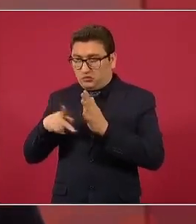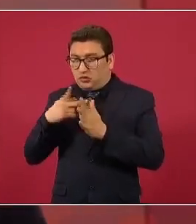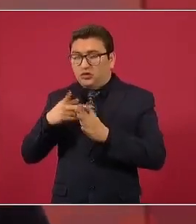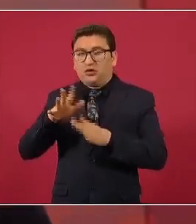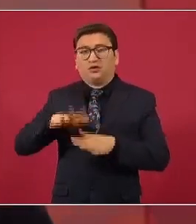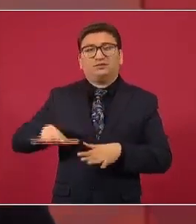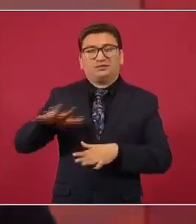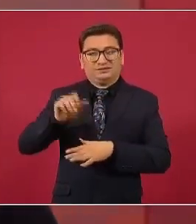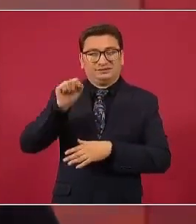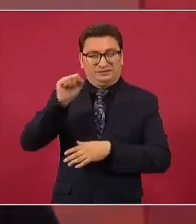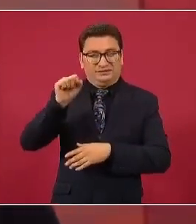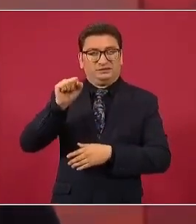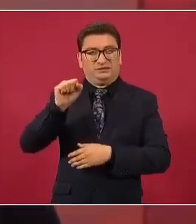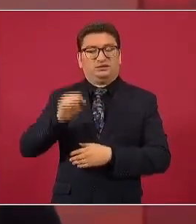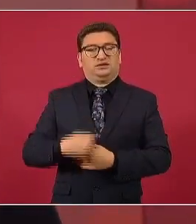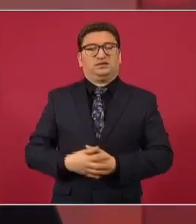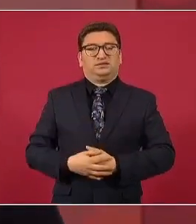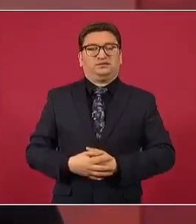sindical,